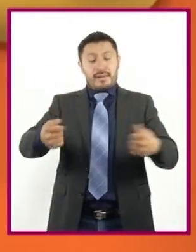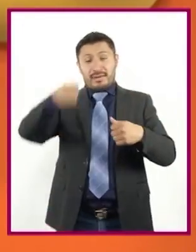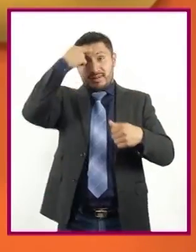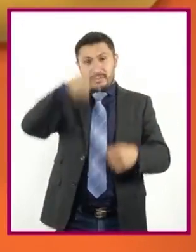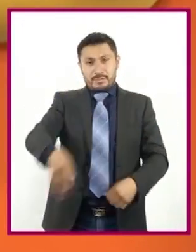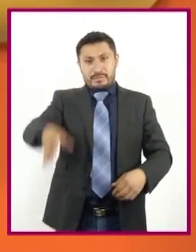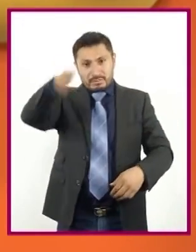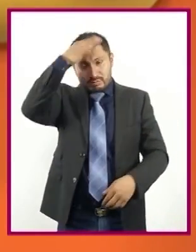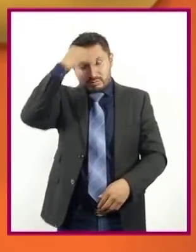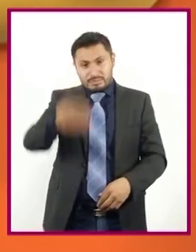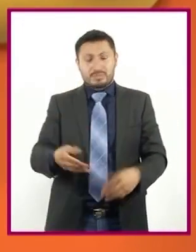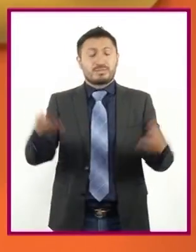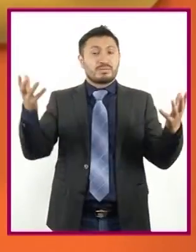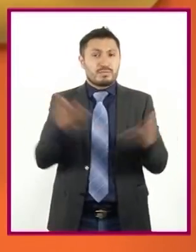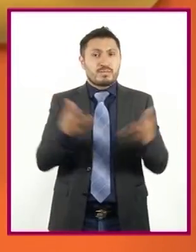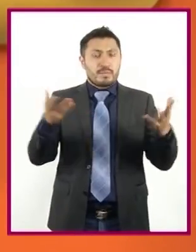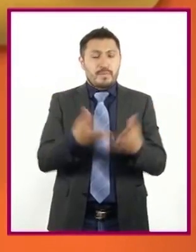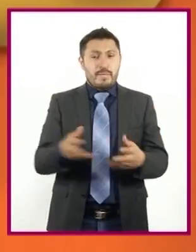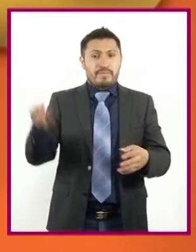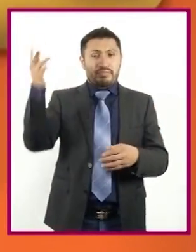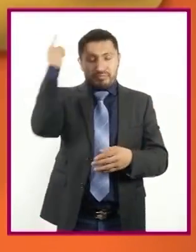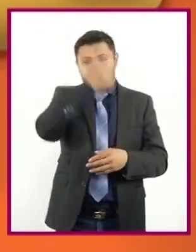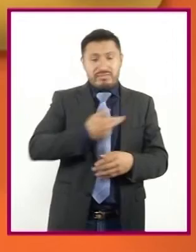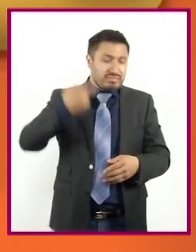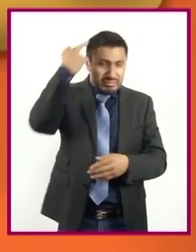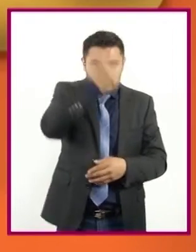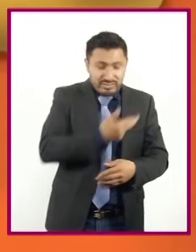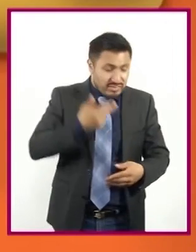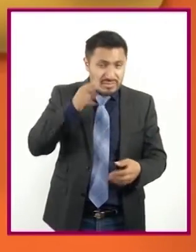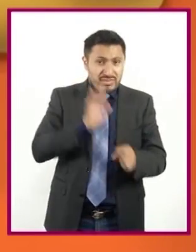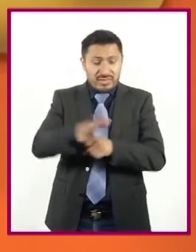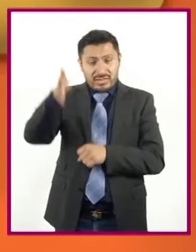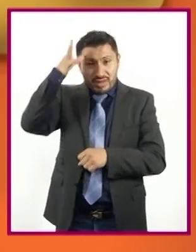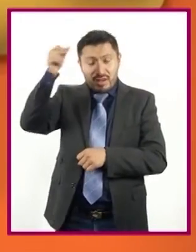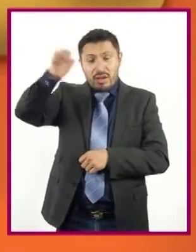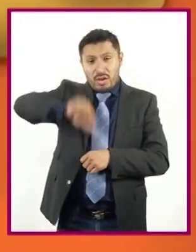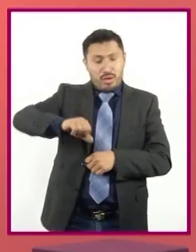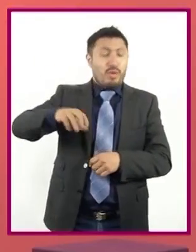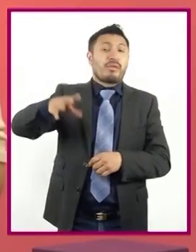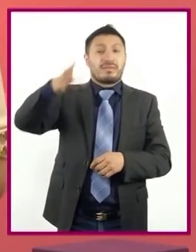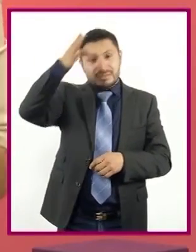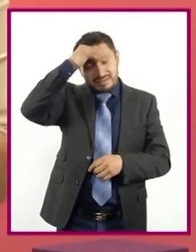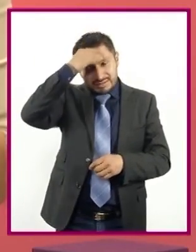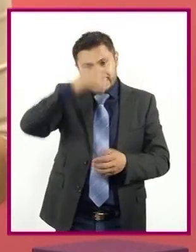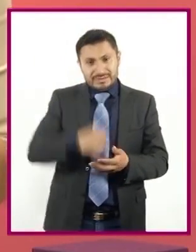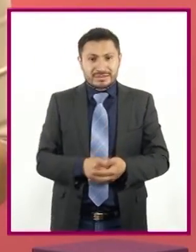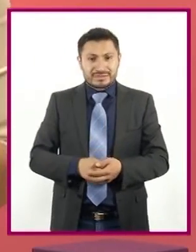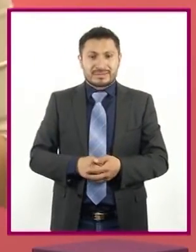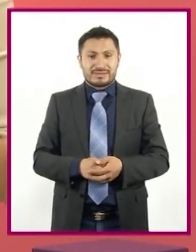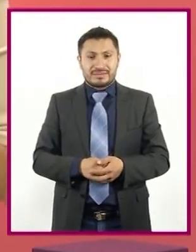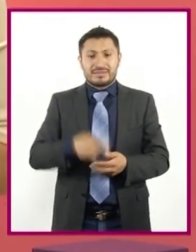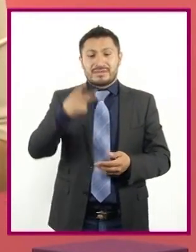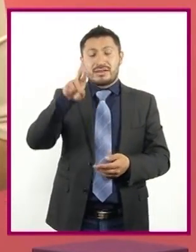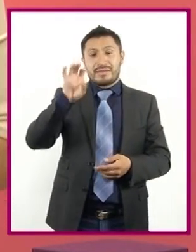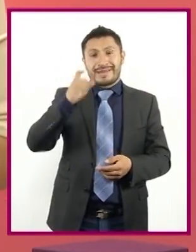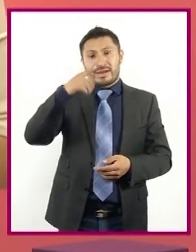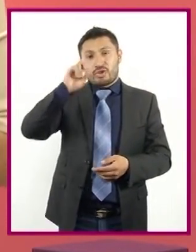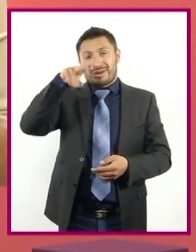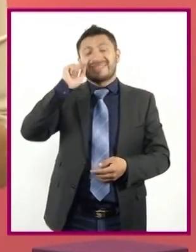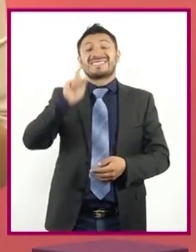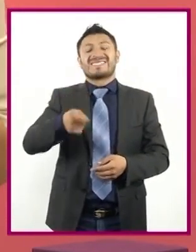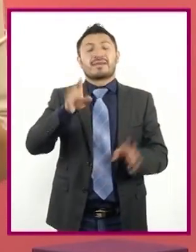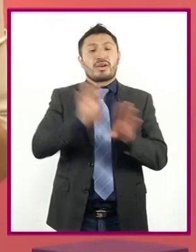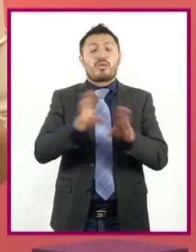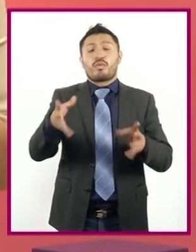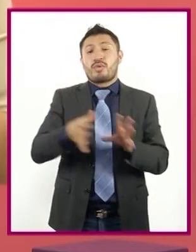aprender. Así que hagamos un recuento de los conceptos que revisamos durante la sesión. Los pregones son expresiones